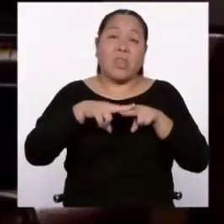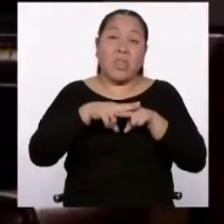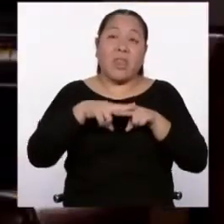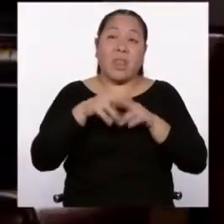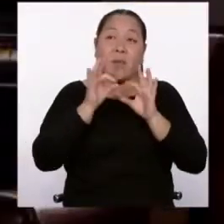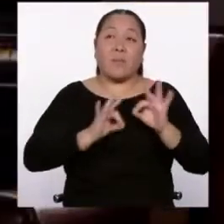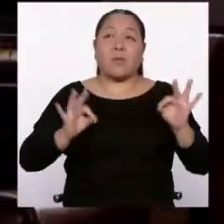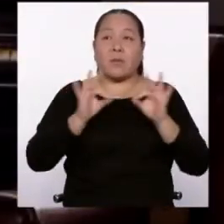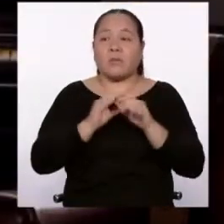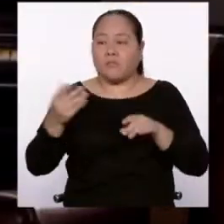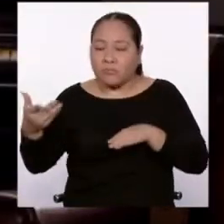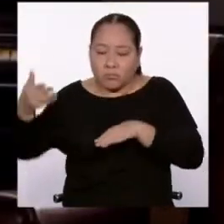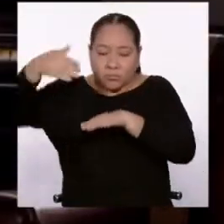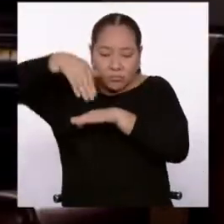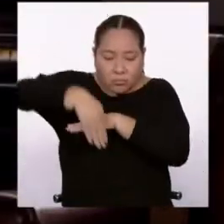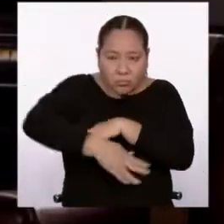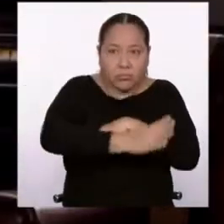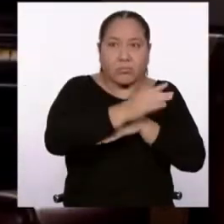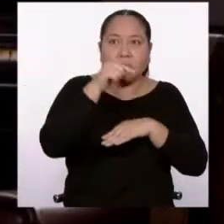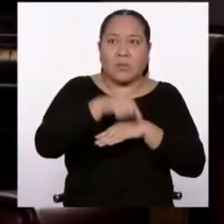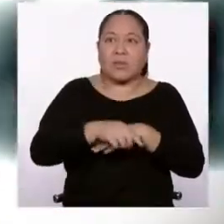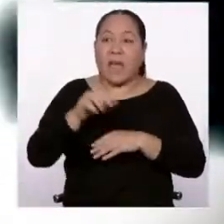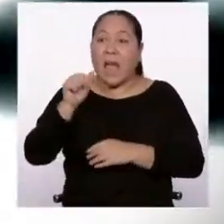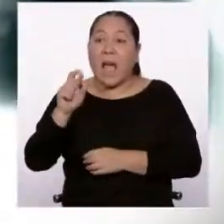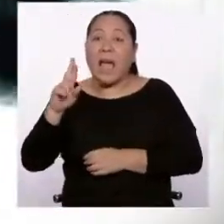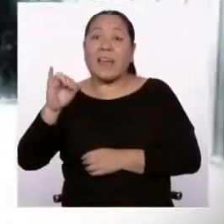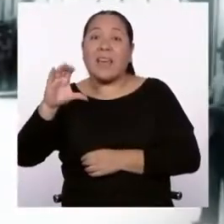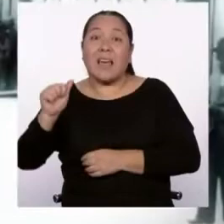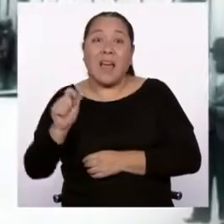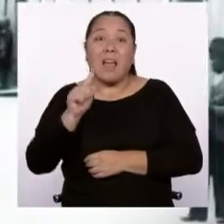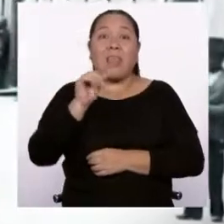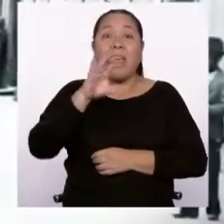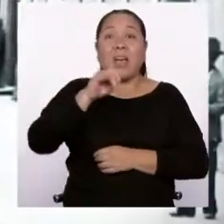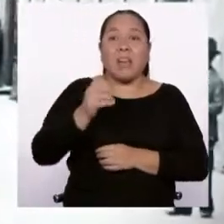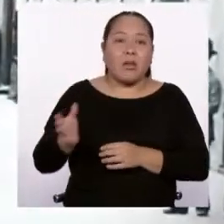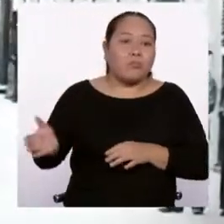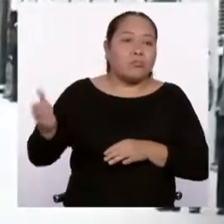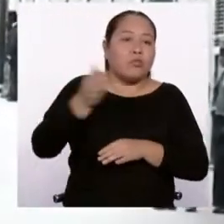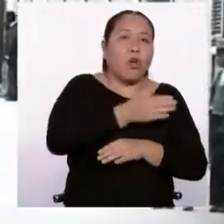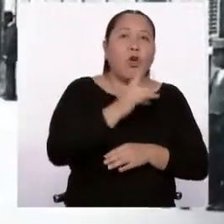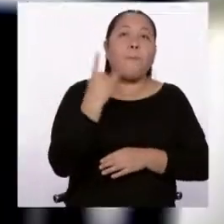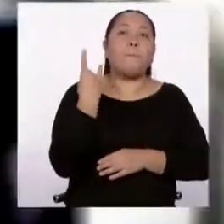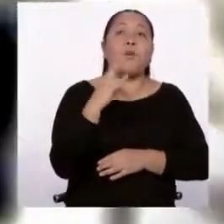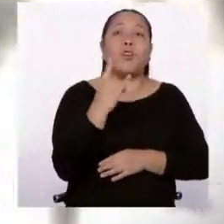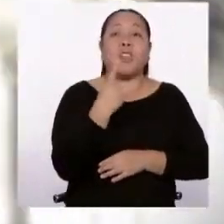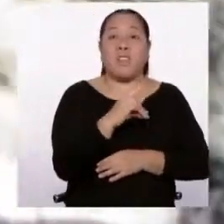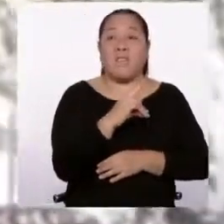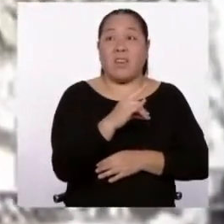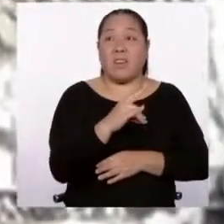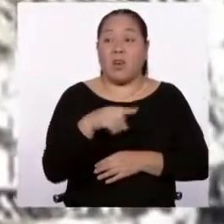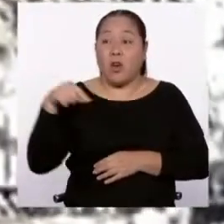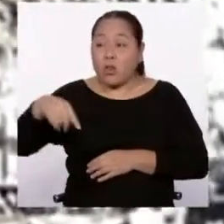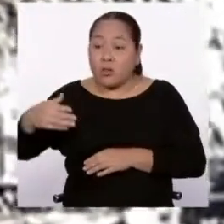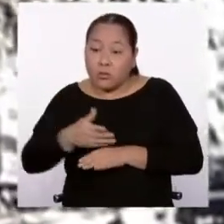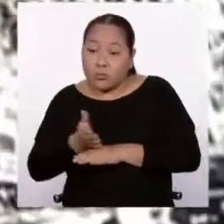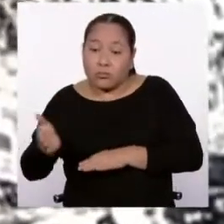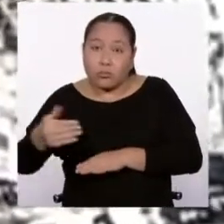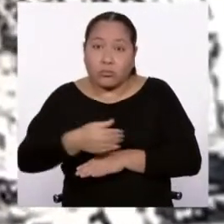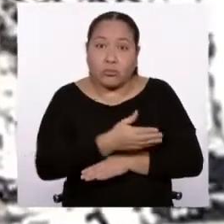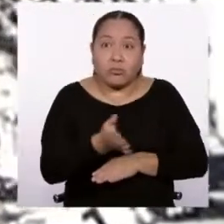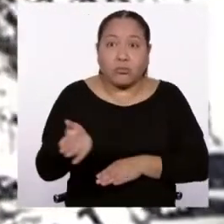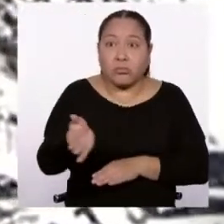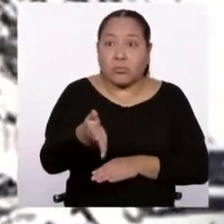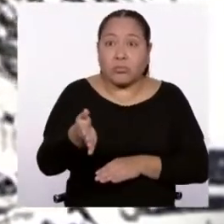Pero esta era una cuenca pues increíble, porque era Arica, Tacna y toda la República de Bolivia, con ciudades que en ese momento estaban en la